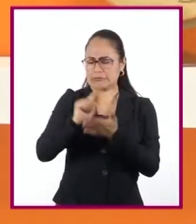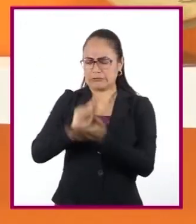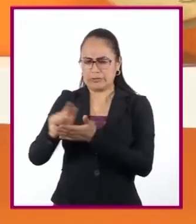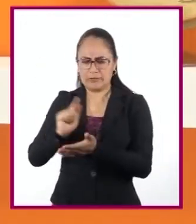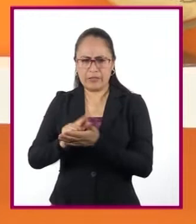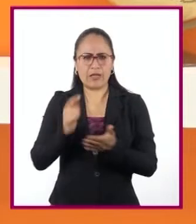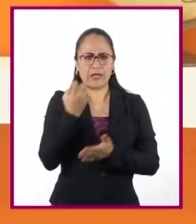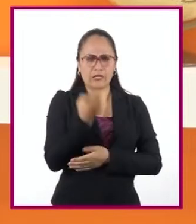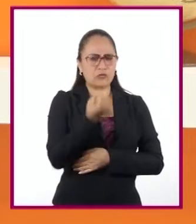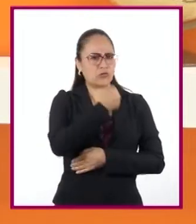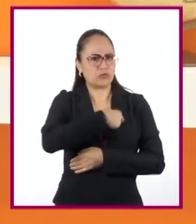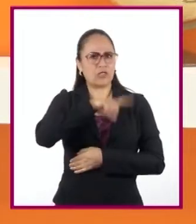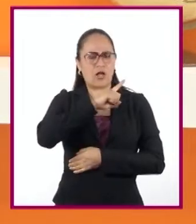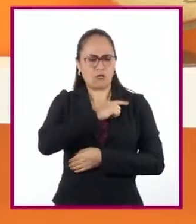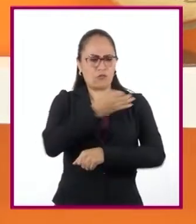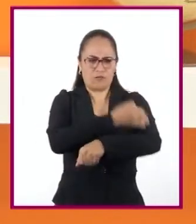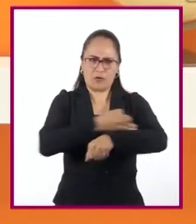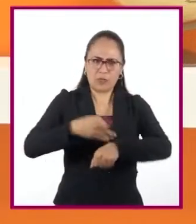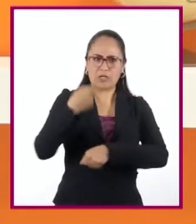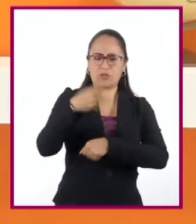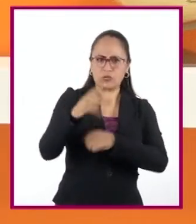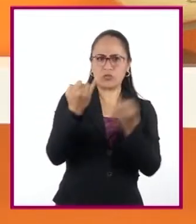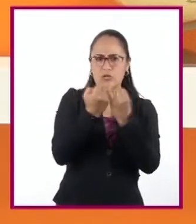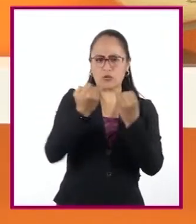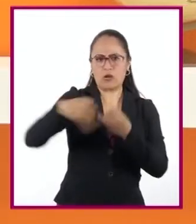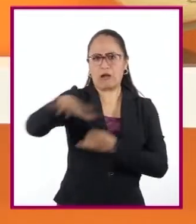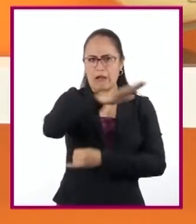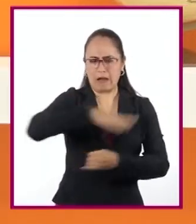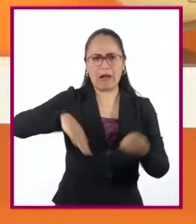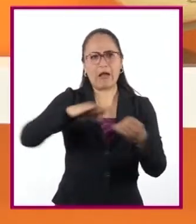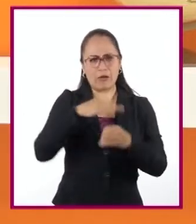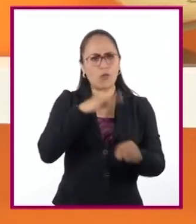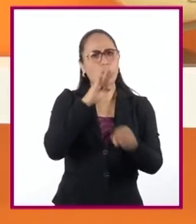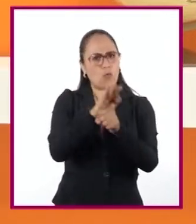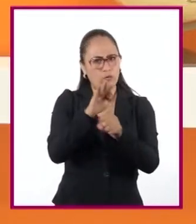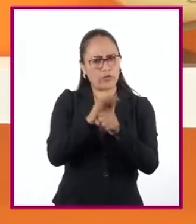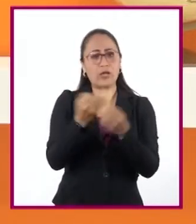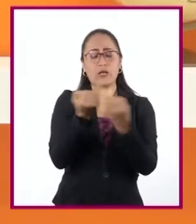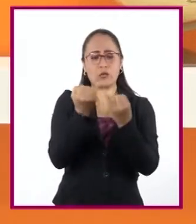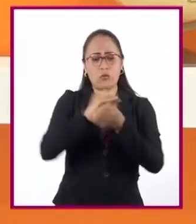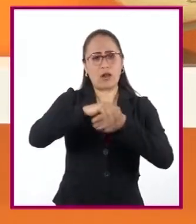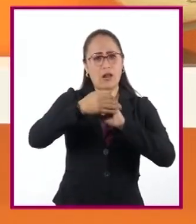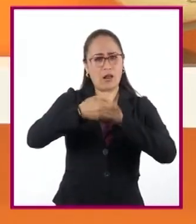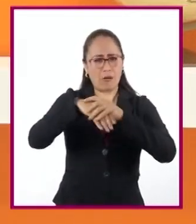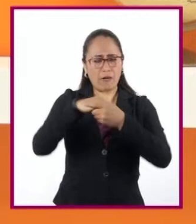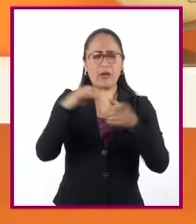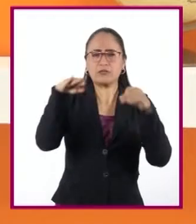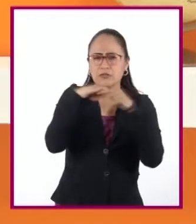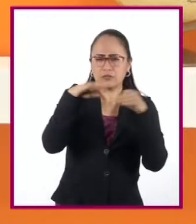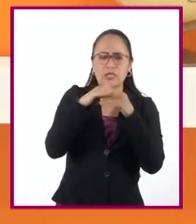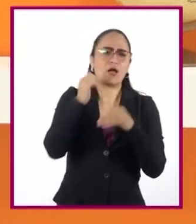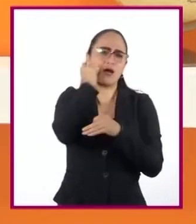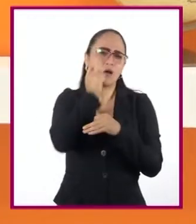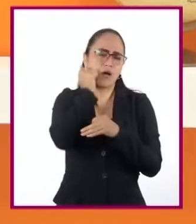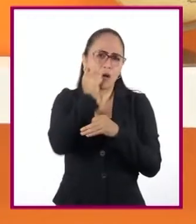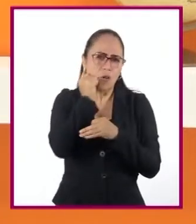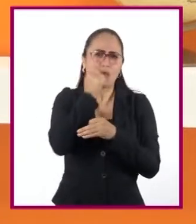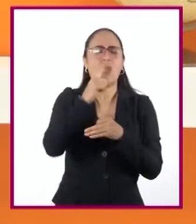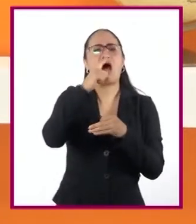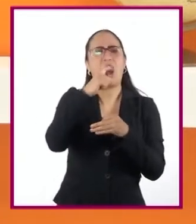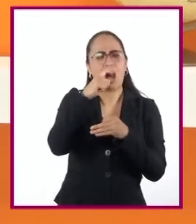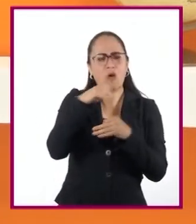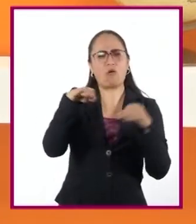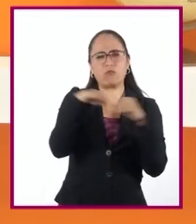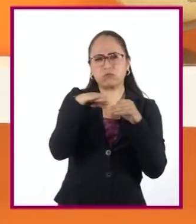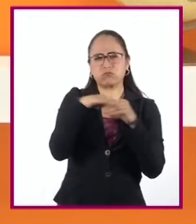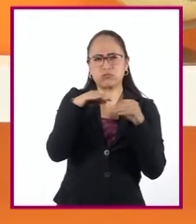la salud de su familia y la de todos los demás. Lávense las manos frecuentemente con jabón y agua, al menos